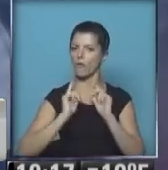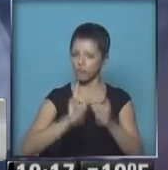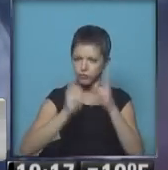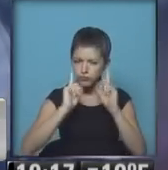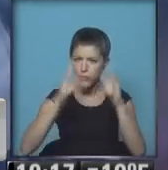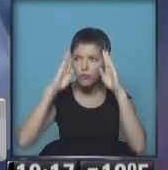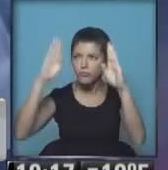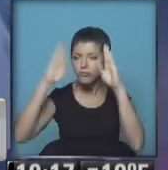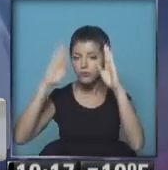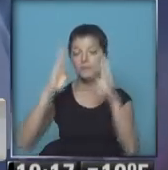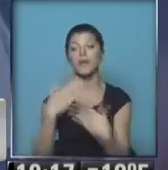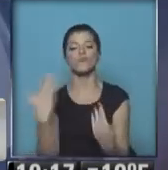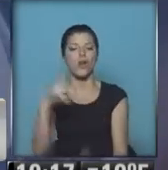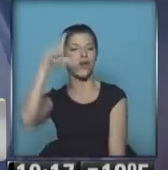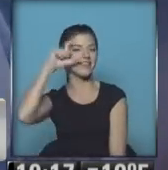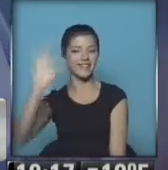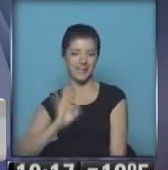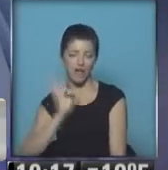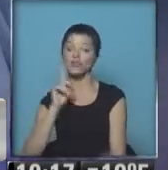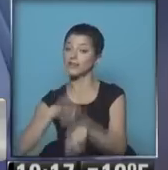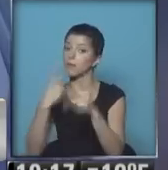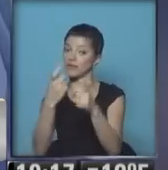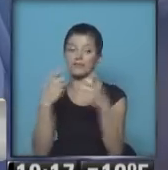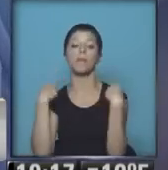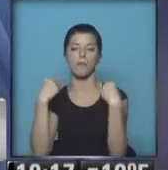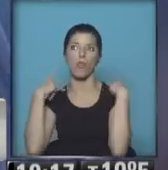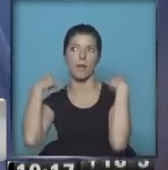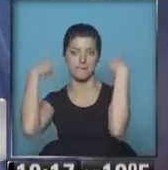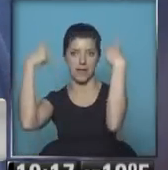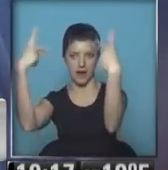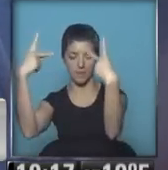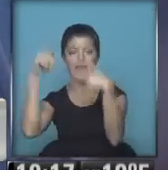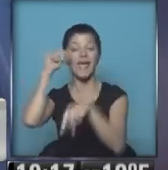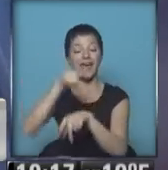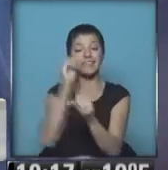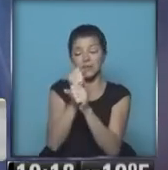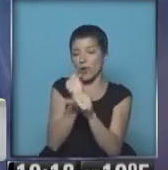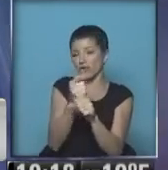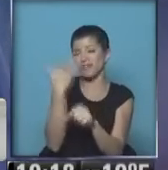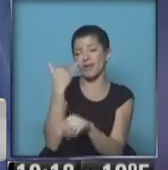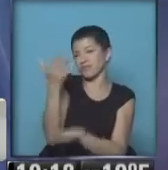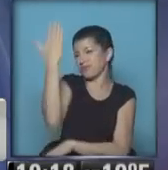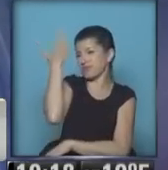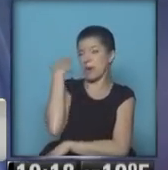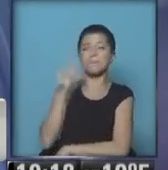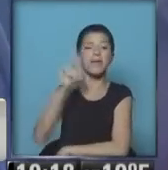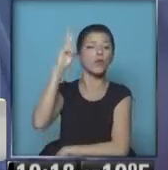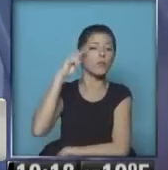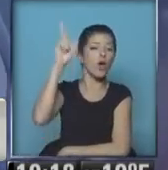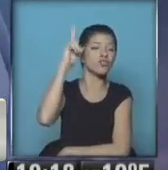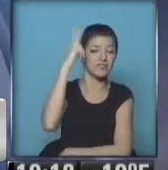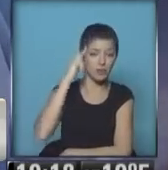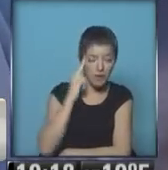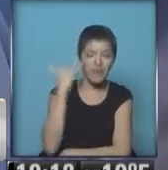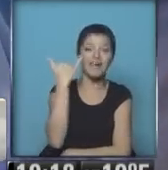en esto? Bueno, los 10 años son el tiempo de viaje, ¿no? La misión era una misión pensada hace mucho tiempo, desde el año 89, que la nave Voyager 2